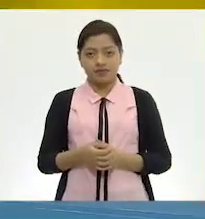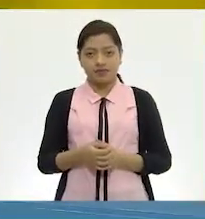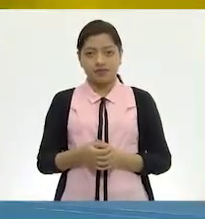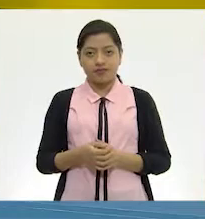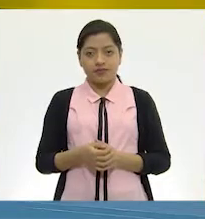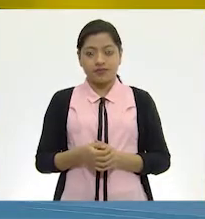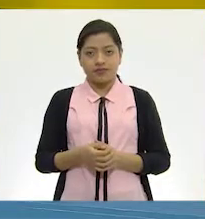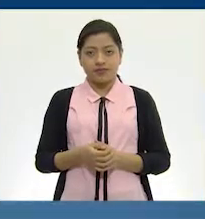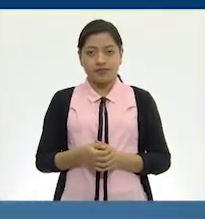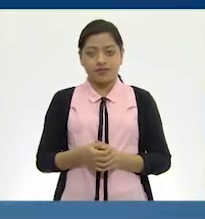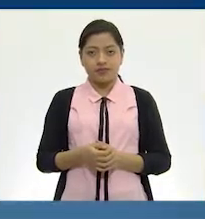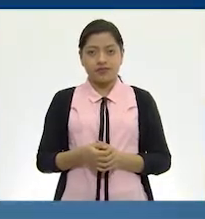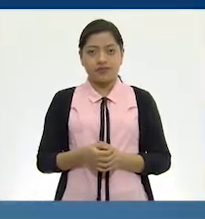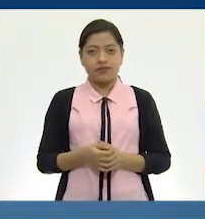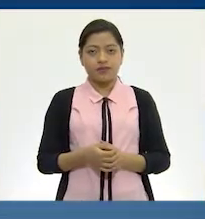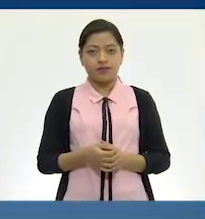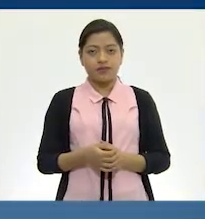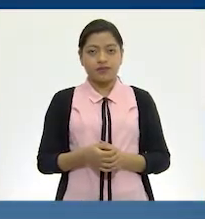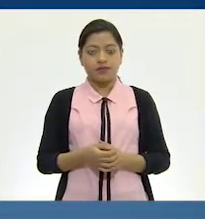Mano.